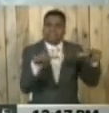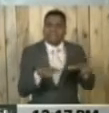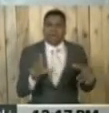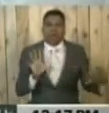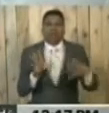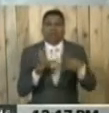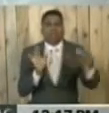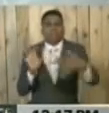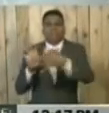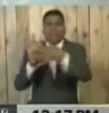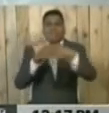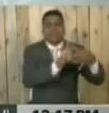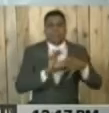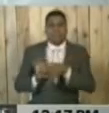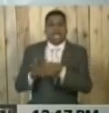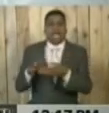adscritos, que